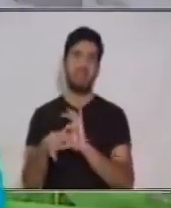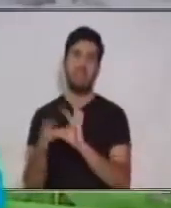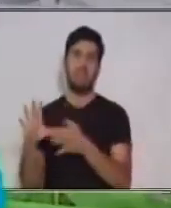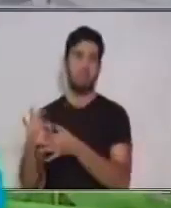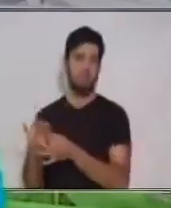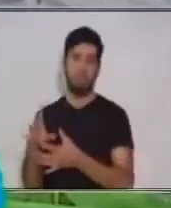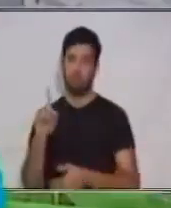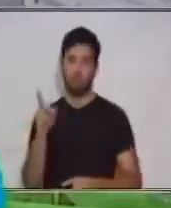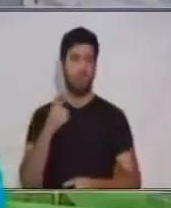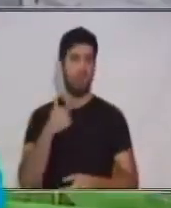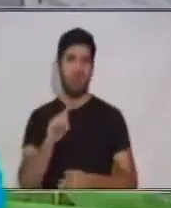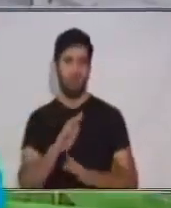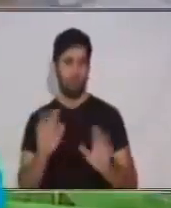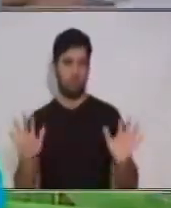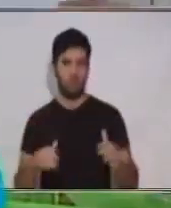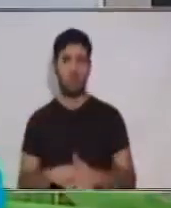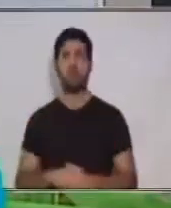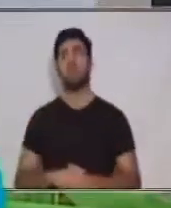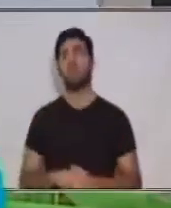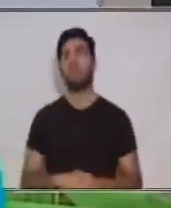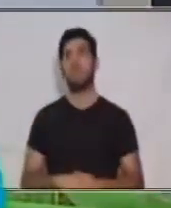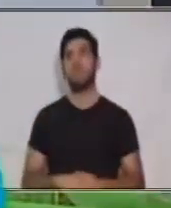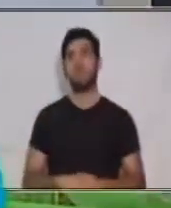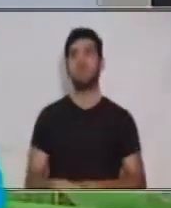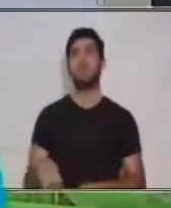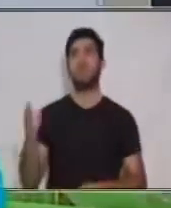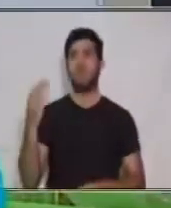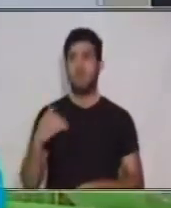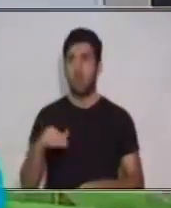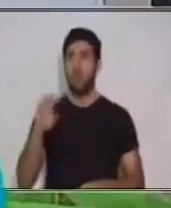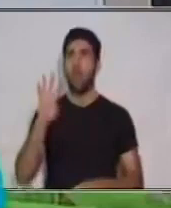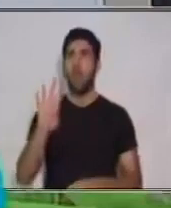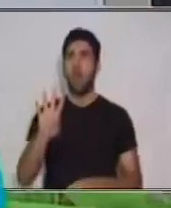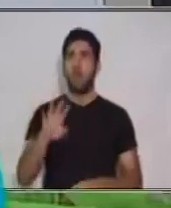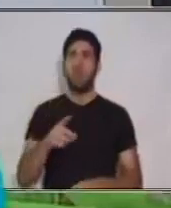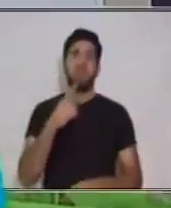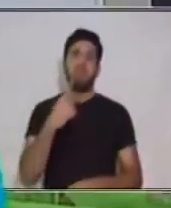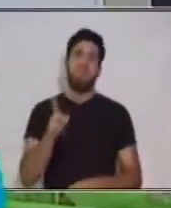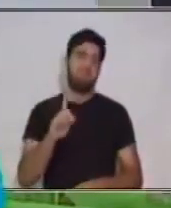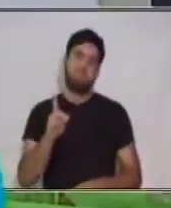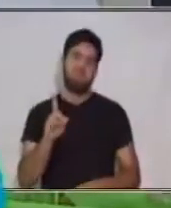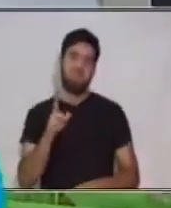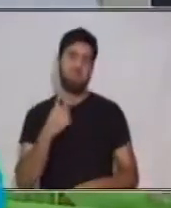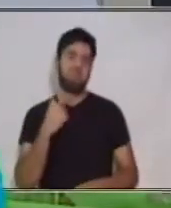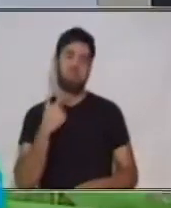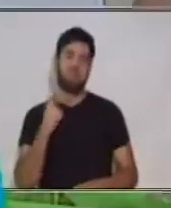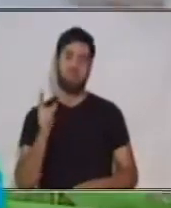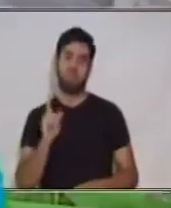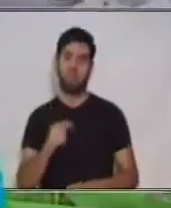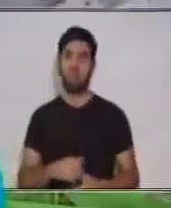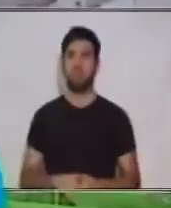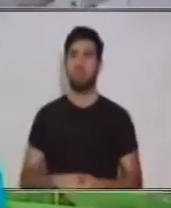dijo que ninguno de estos. La persona 4 también dijo que ninguno.